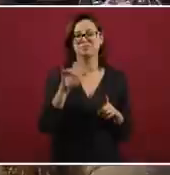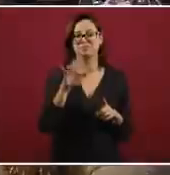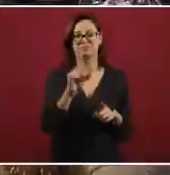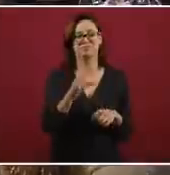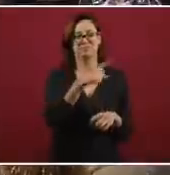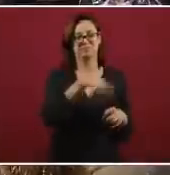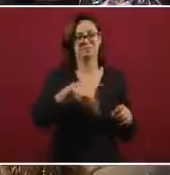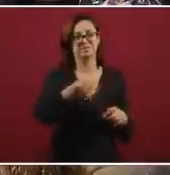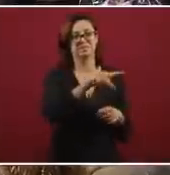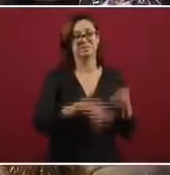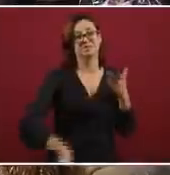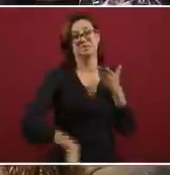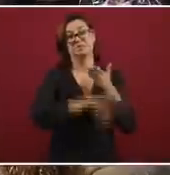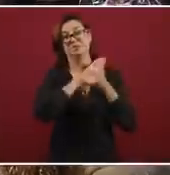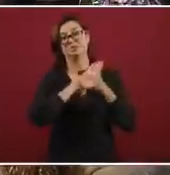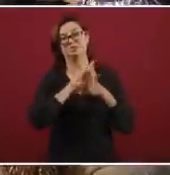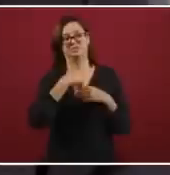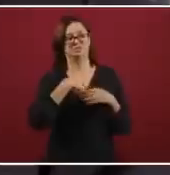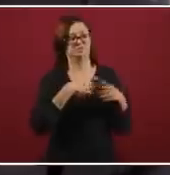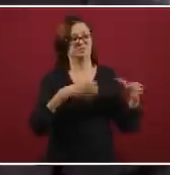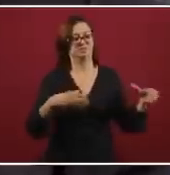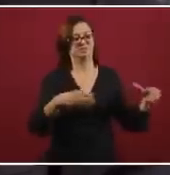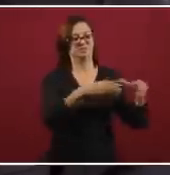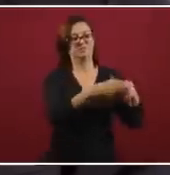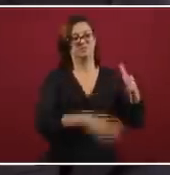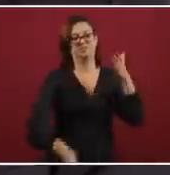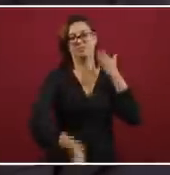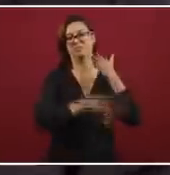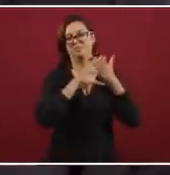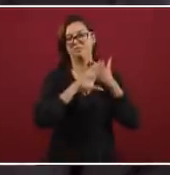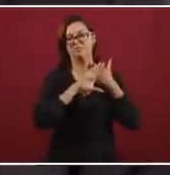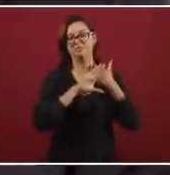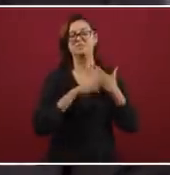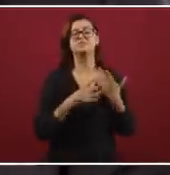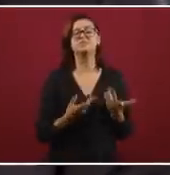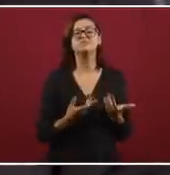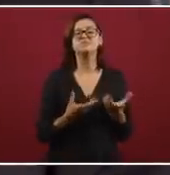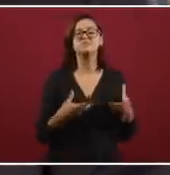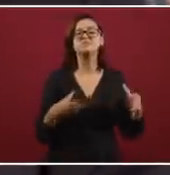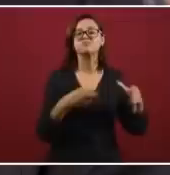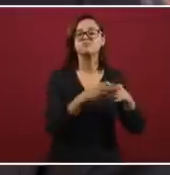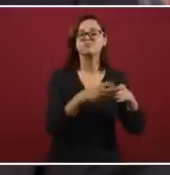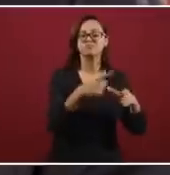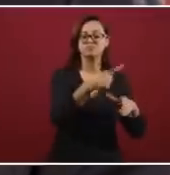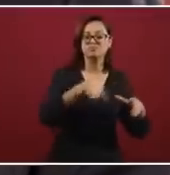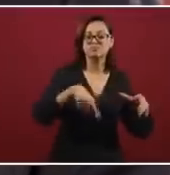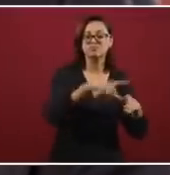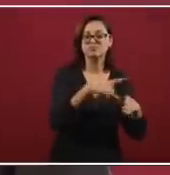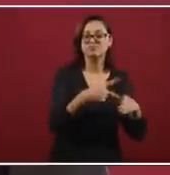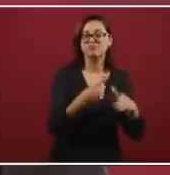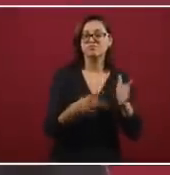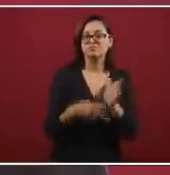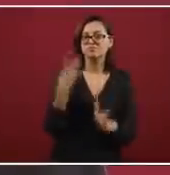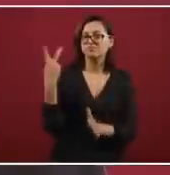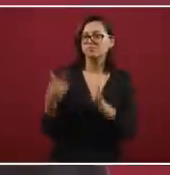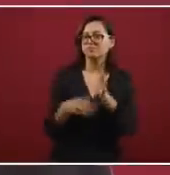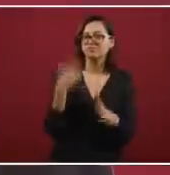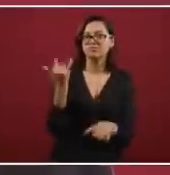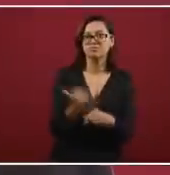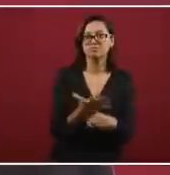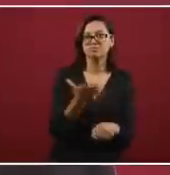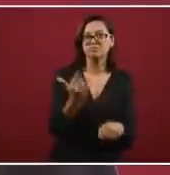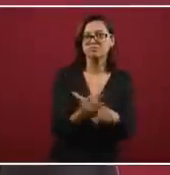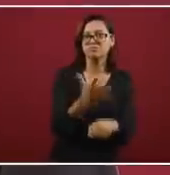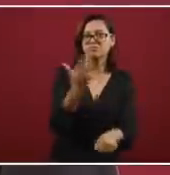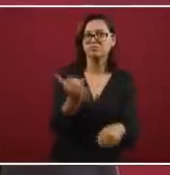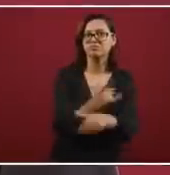adversarios nuestros, ¿no? Que se han dedicado a sabotearnos